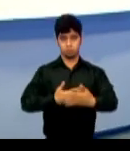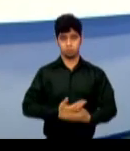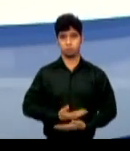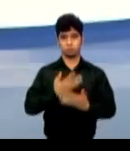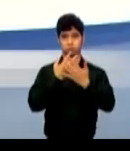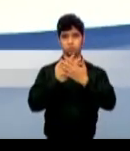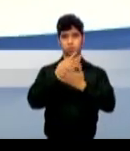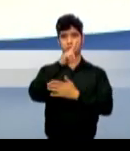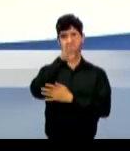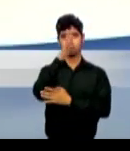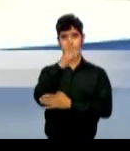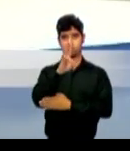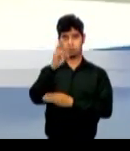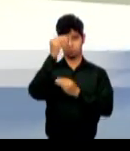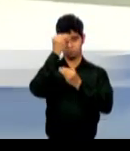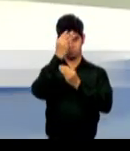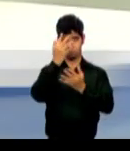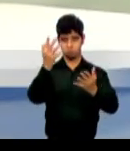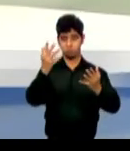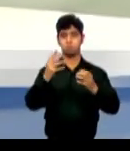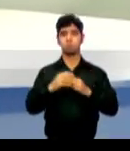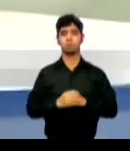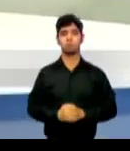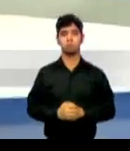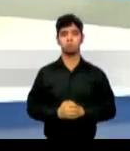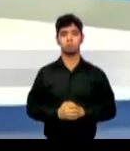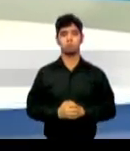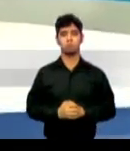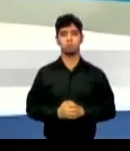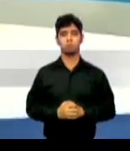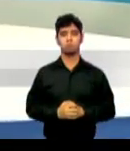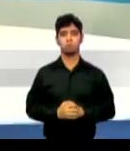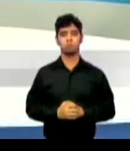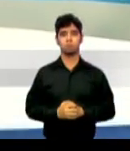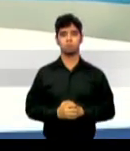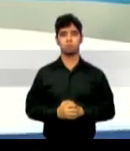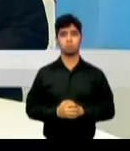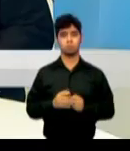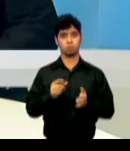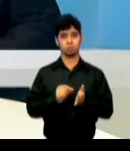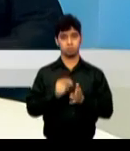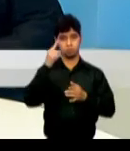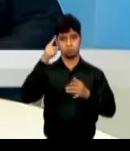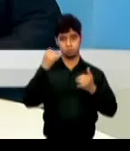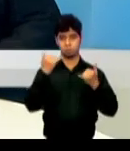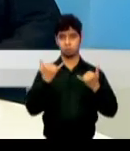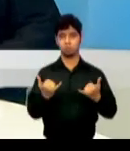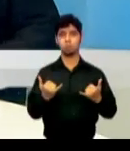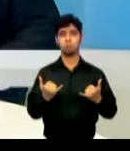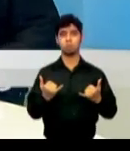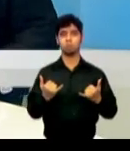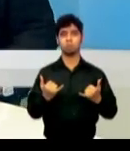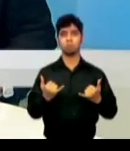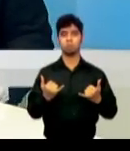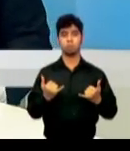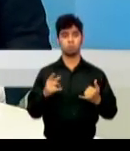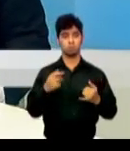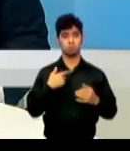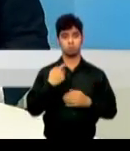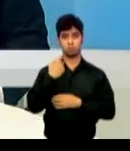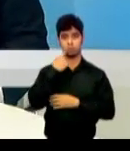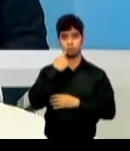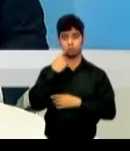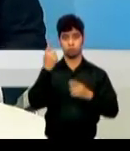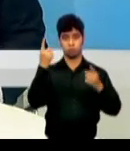Bienvenidos a Noticias 24/7 Informa. De inmediato pasamos a las noticias para esta hora. De acuerdo a las más recientes estadísticas de la